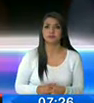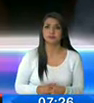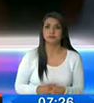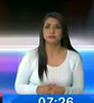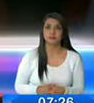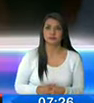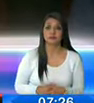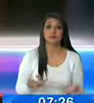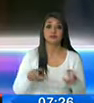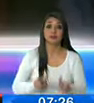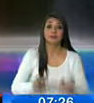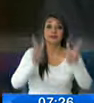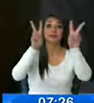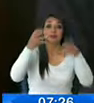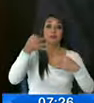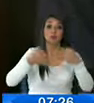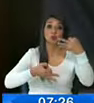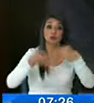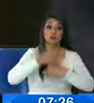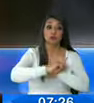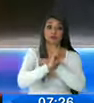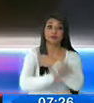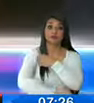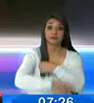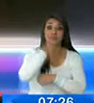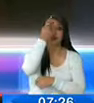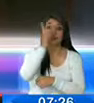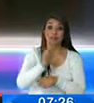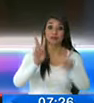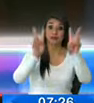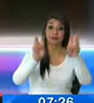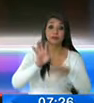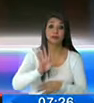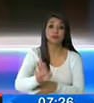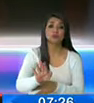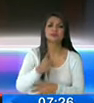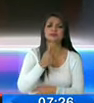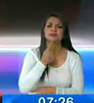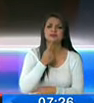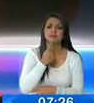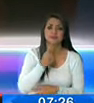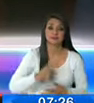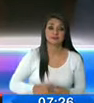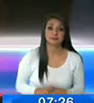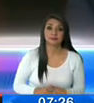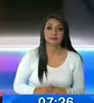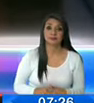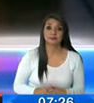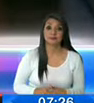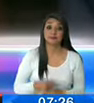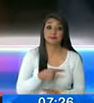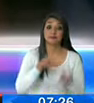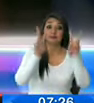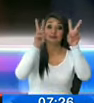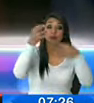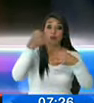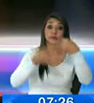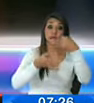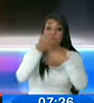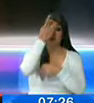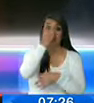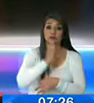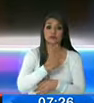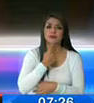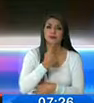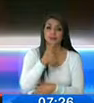en la sentencia de este caso. Y lo que consta en la sentencia de este caso es que